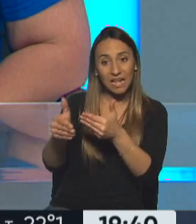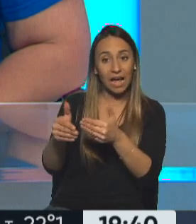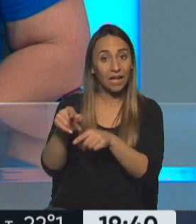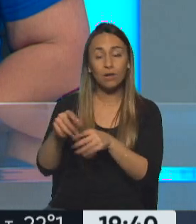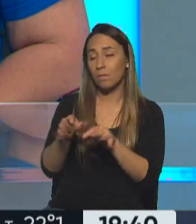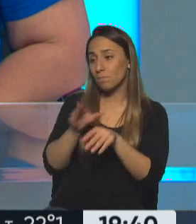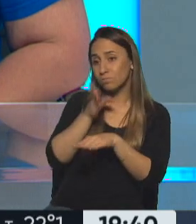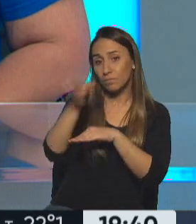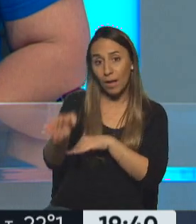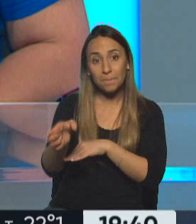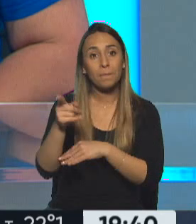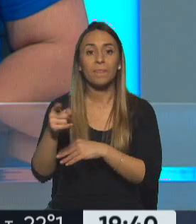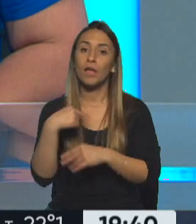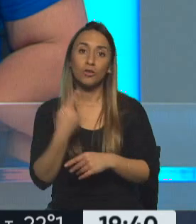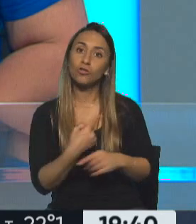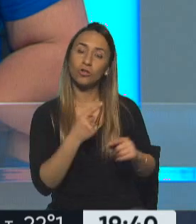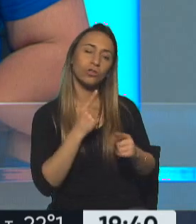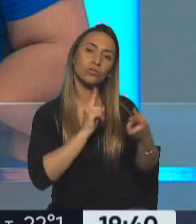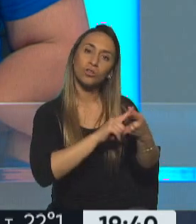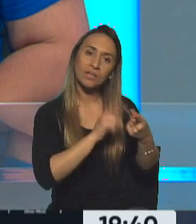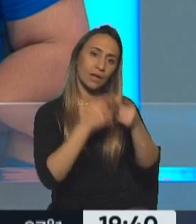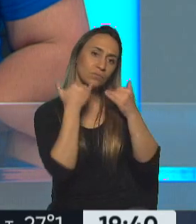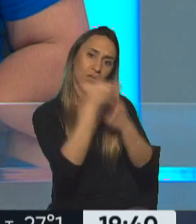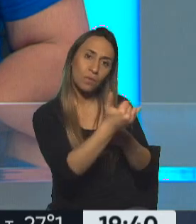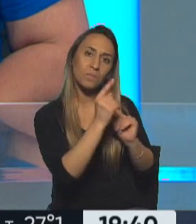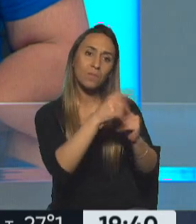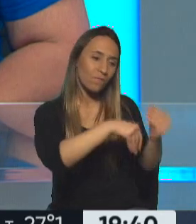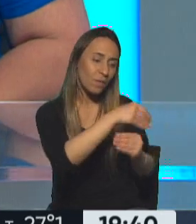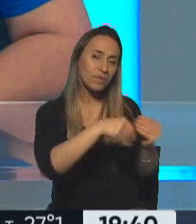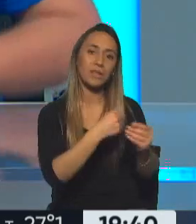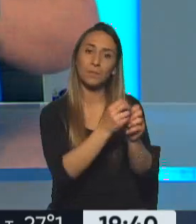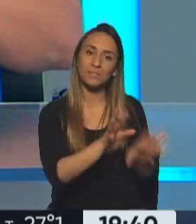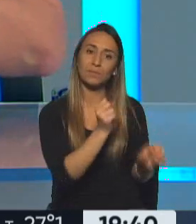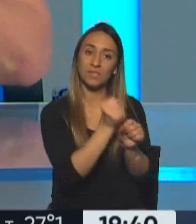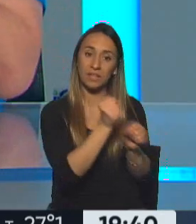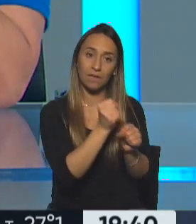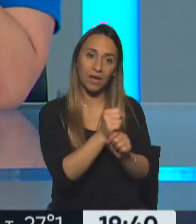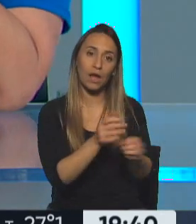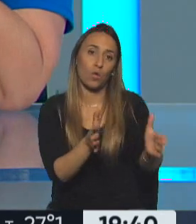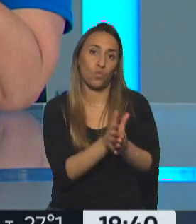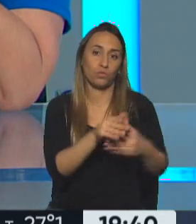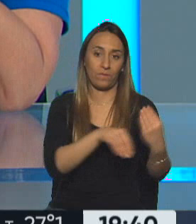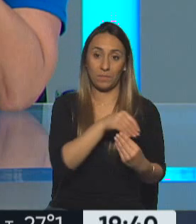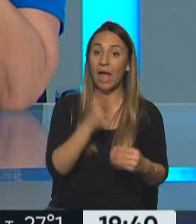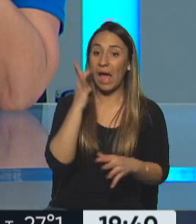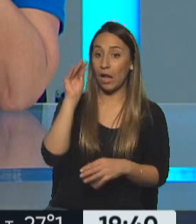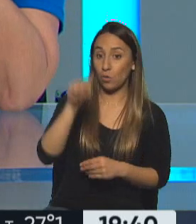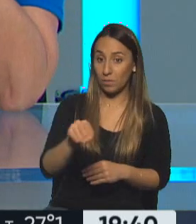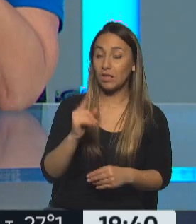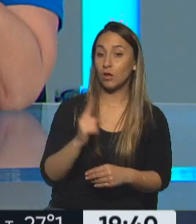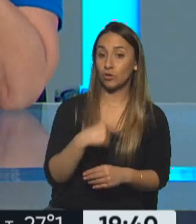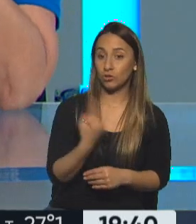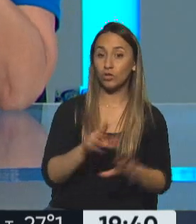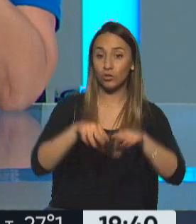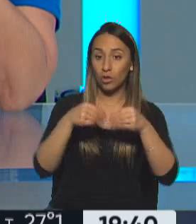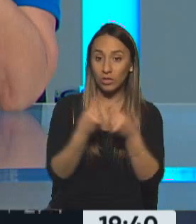con el familiar que está organizado en esa provincia, en ese municipio, y nos ponemos a trabajar con esa familia. Déjame decirte que somos más